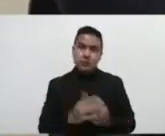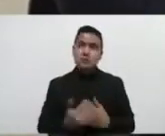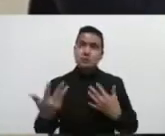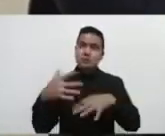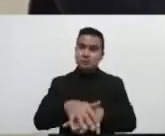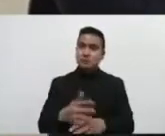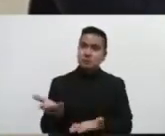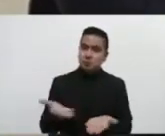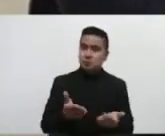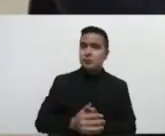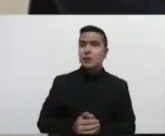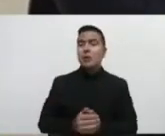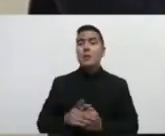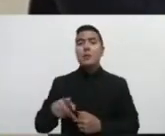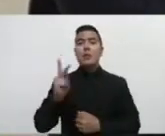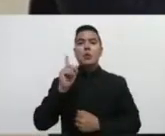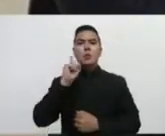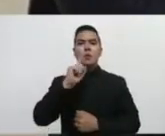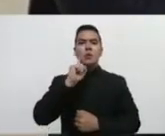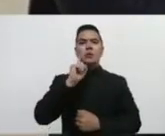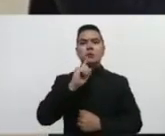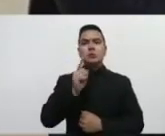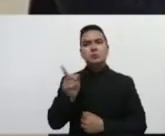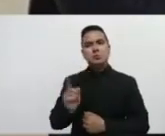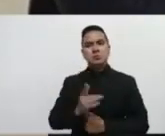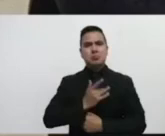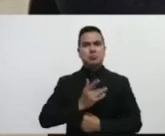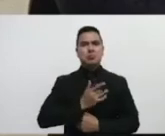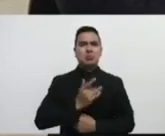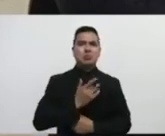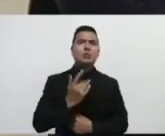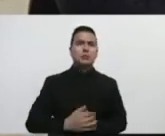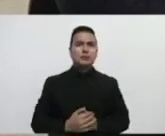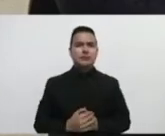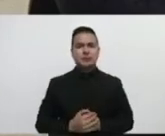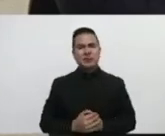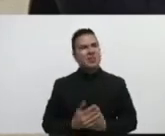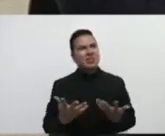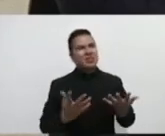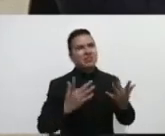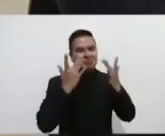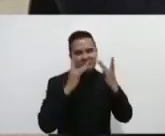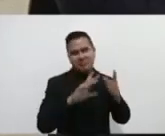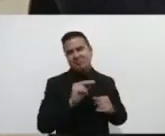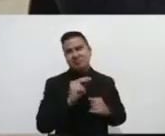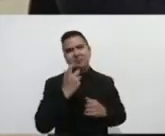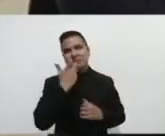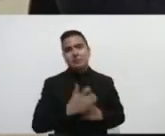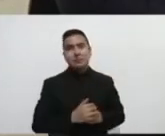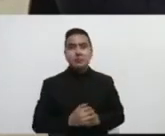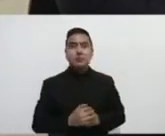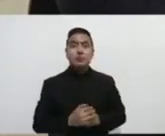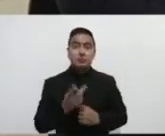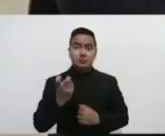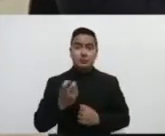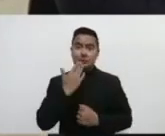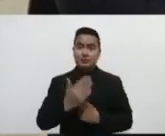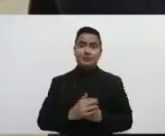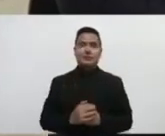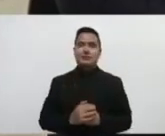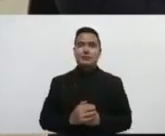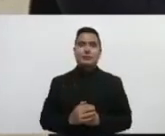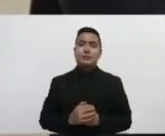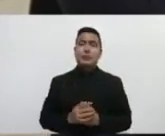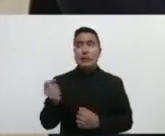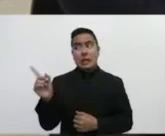ustedes emiten sean para fomentar la participación política de las mujeres y que luego las mujeres cuando tienen esa oportunidad de